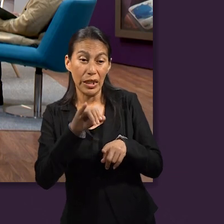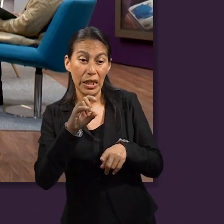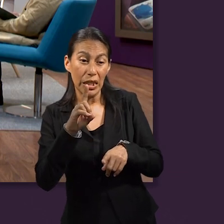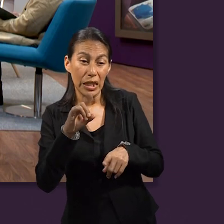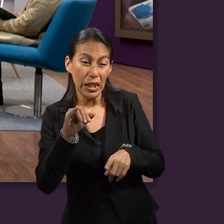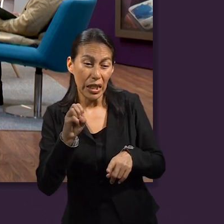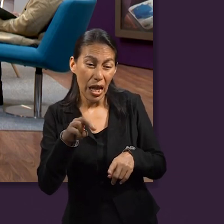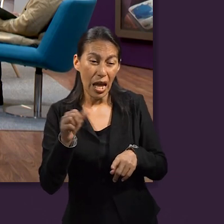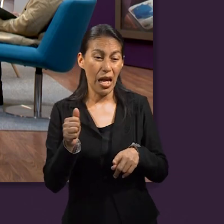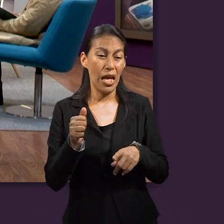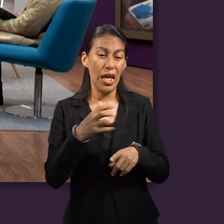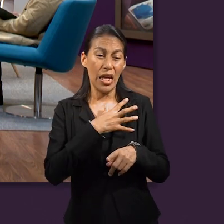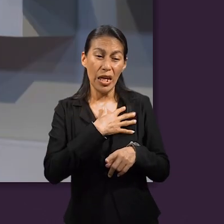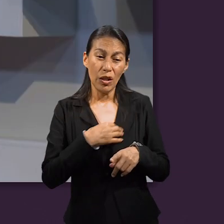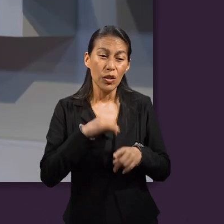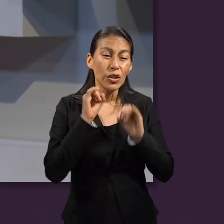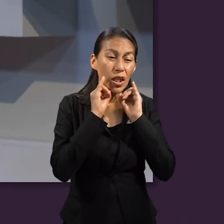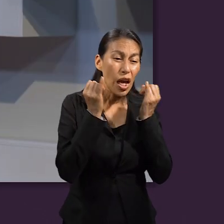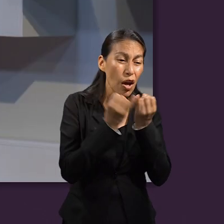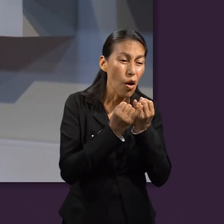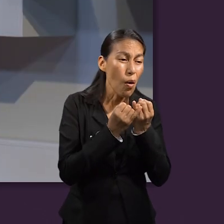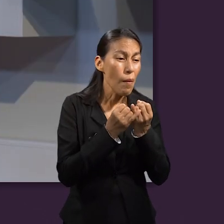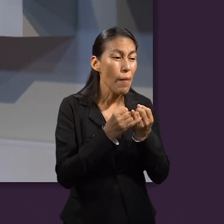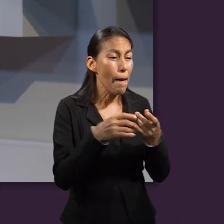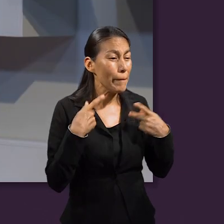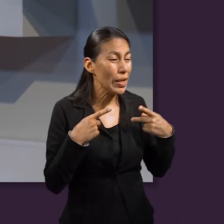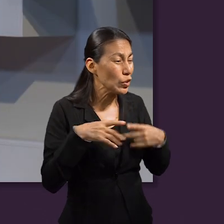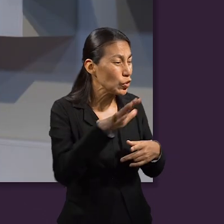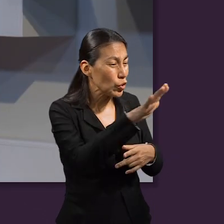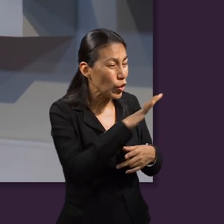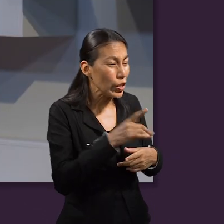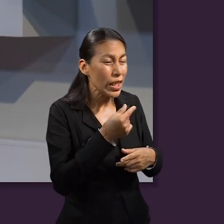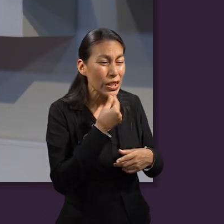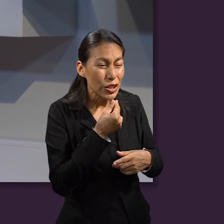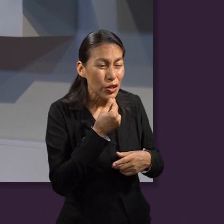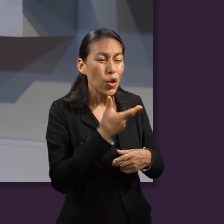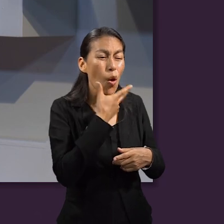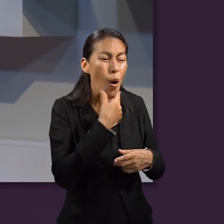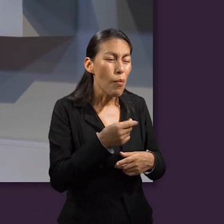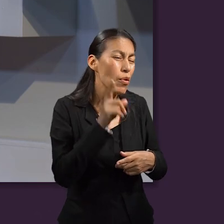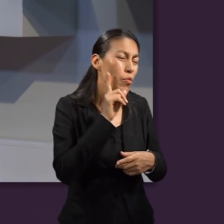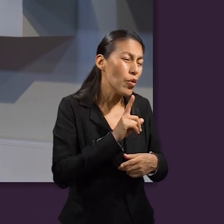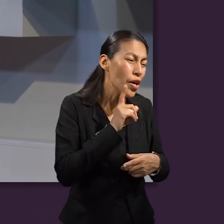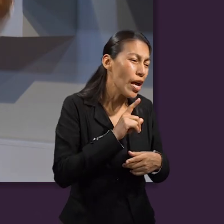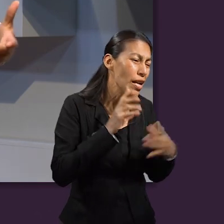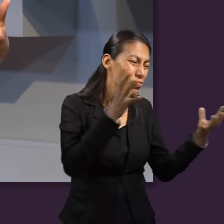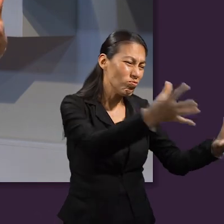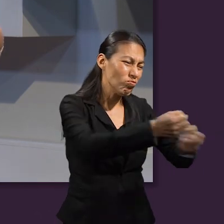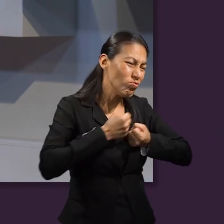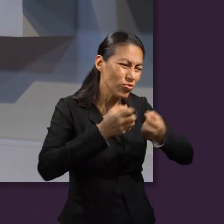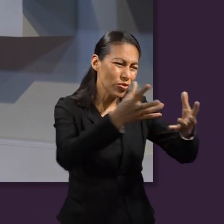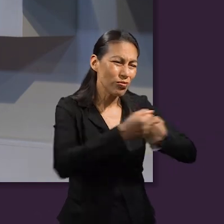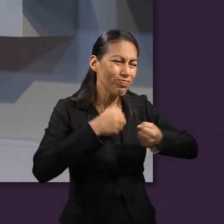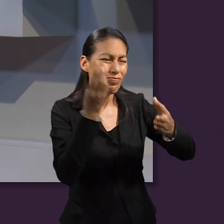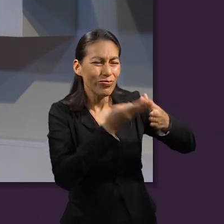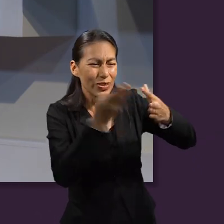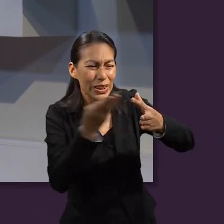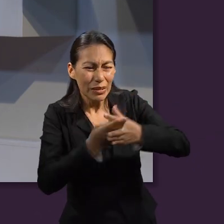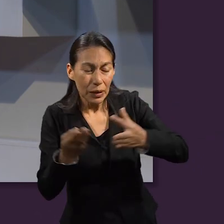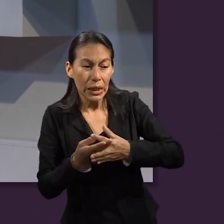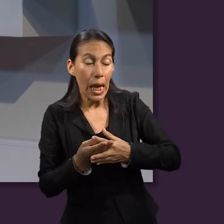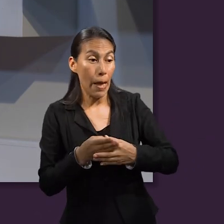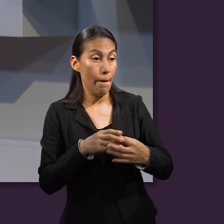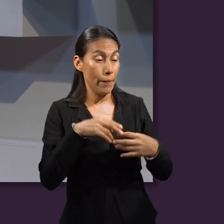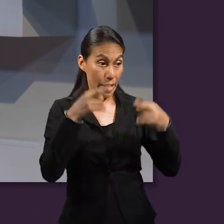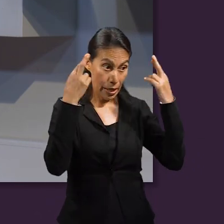mujeres haciendo una masacre hacen hacen algo frío y calculador como es engañar al rey